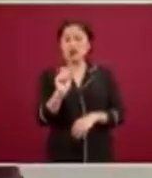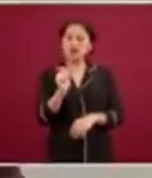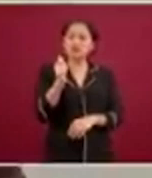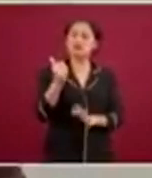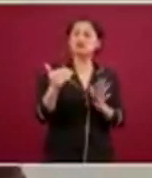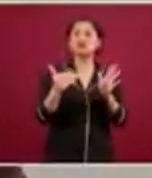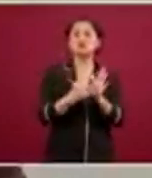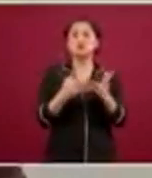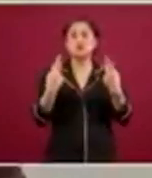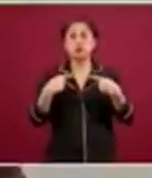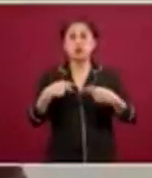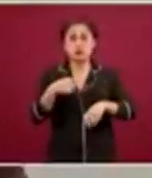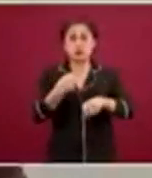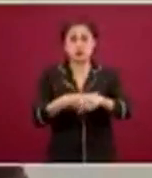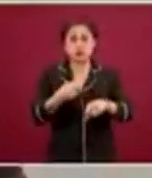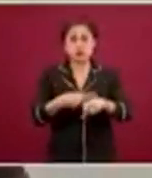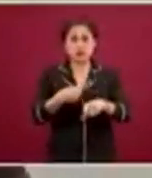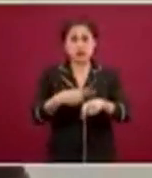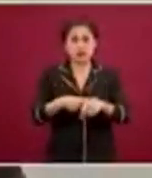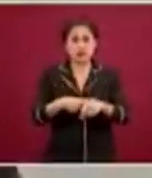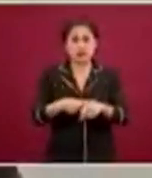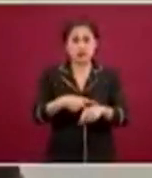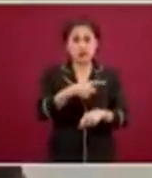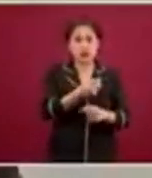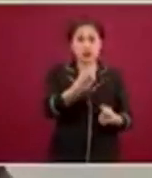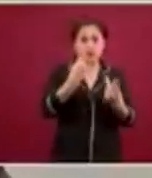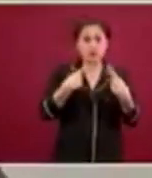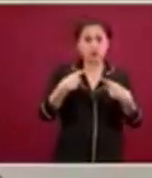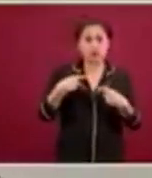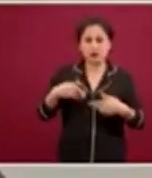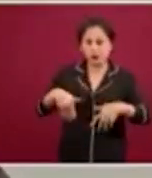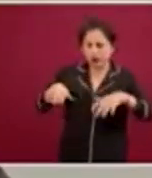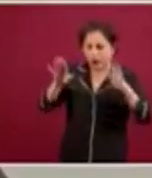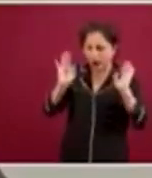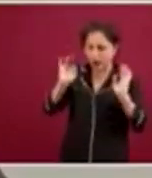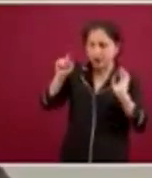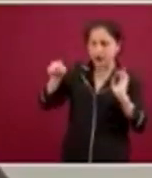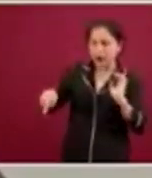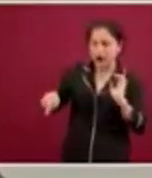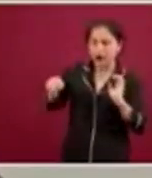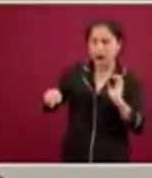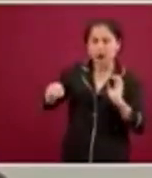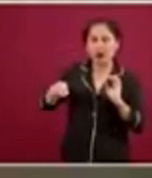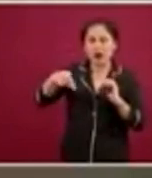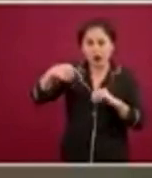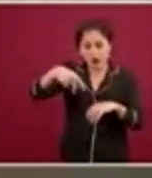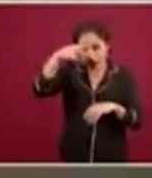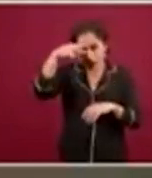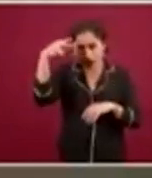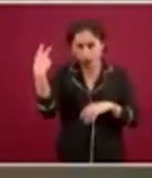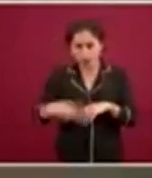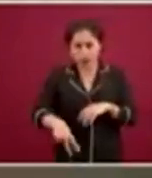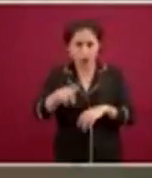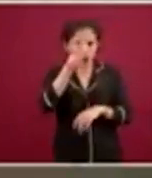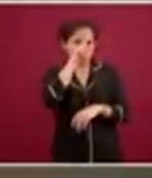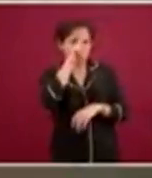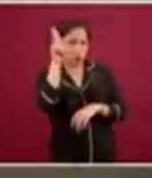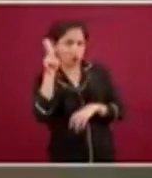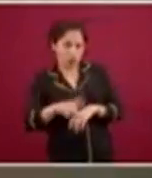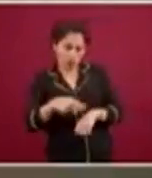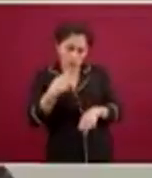pero entonces ya ustedes son mucho más que varios países latinoamericanos que tienen mil y tantos